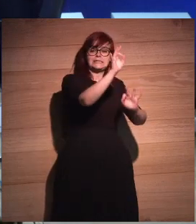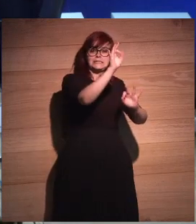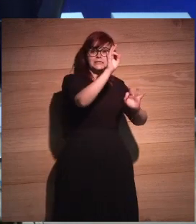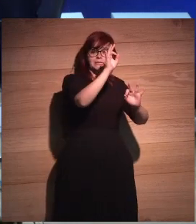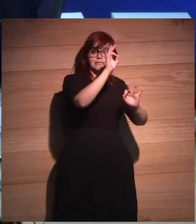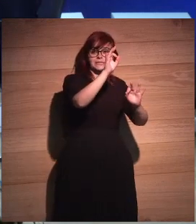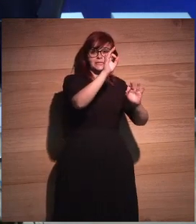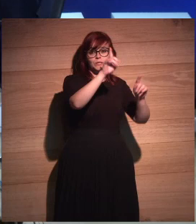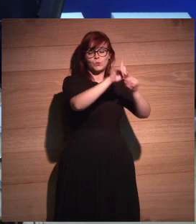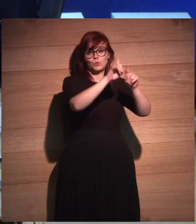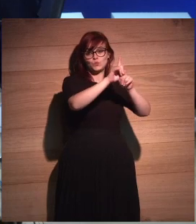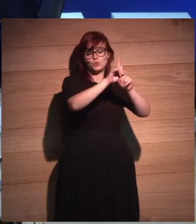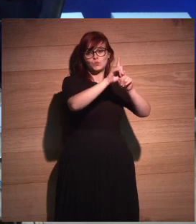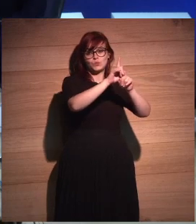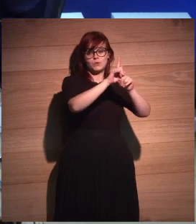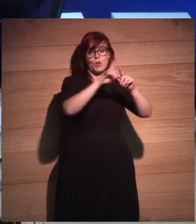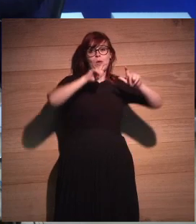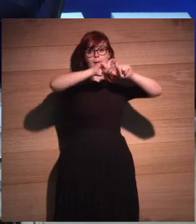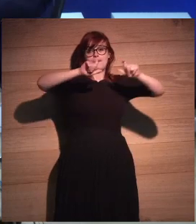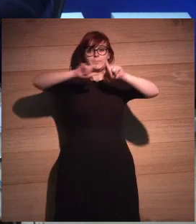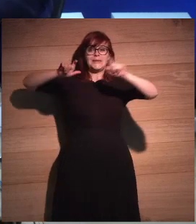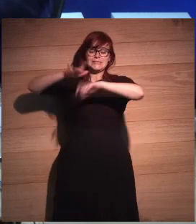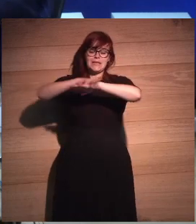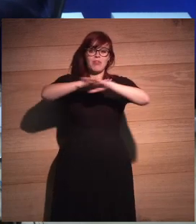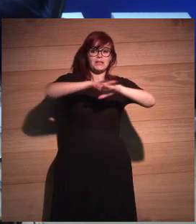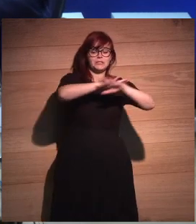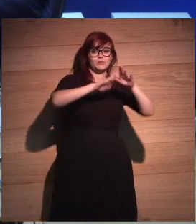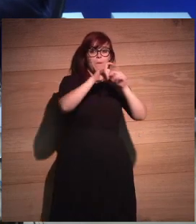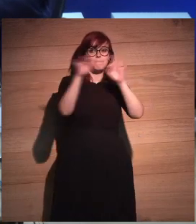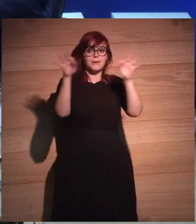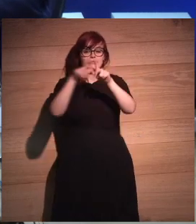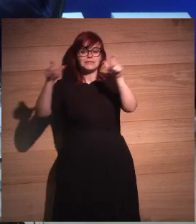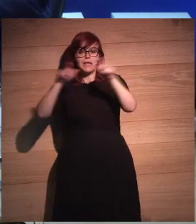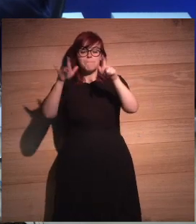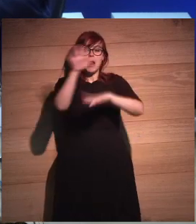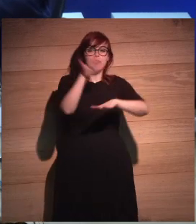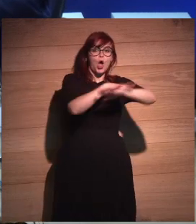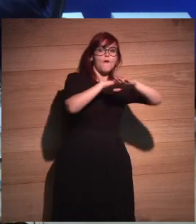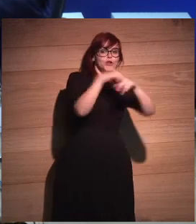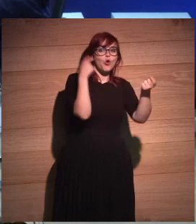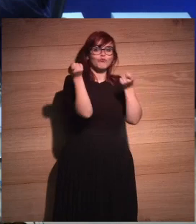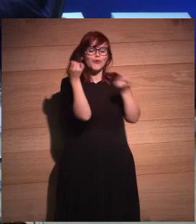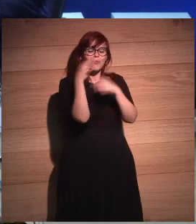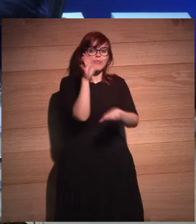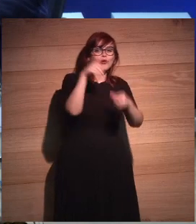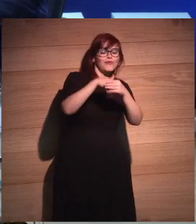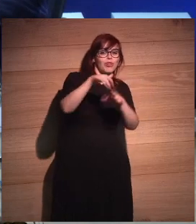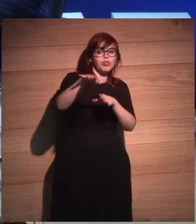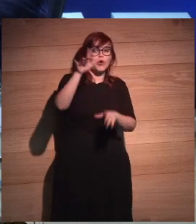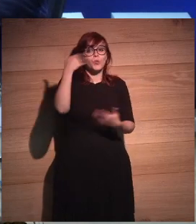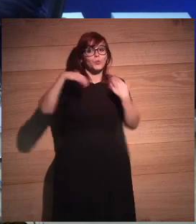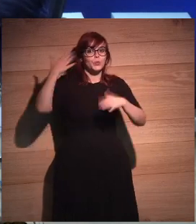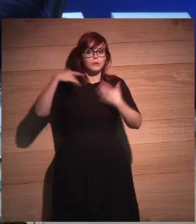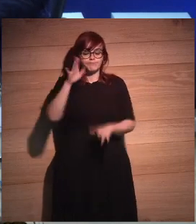por encima de las operadoras estatales, que era lo que más nos preocupaba, ¿no? Que de repente los gobiernos tuvieran control sobre qué tiempos